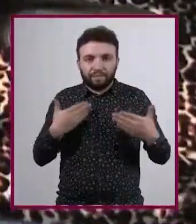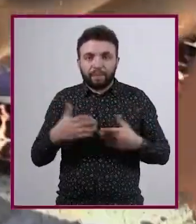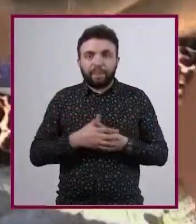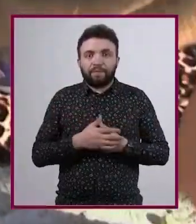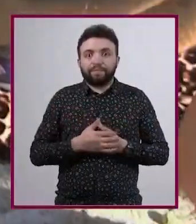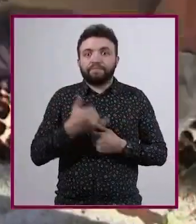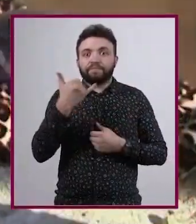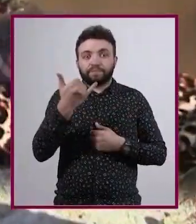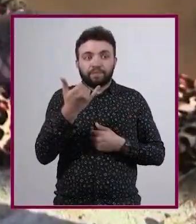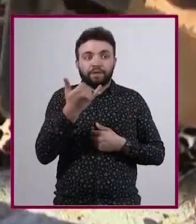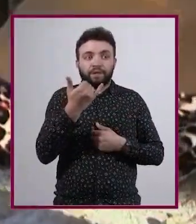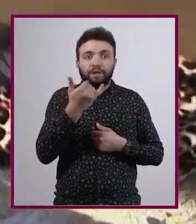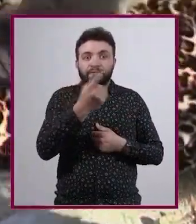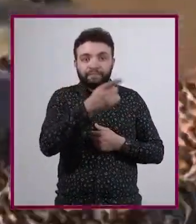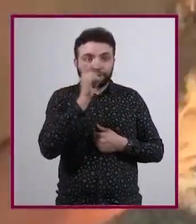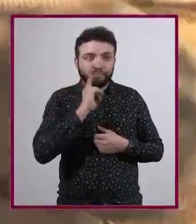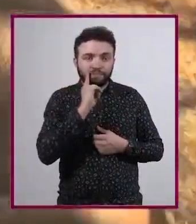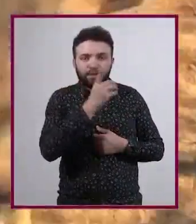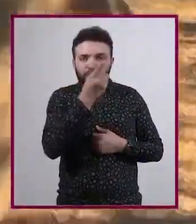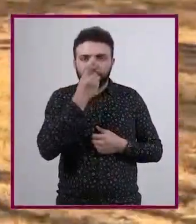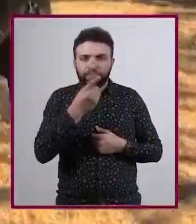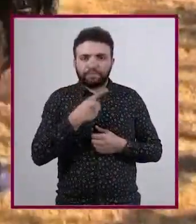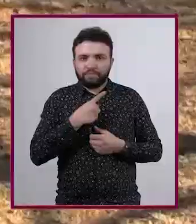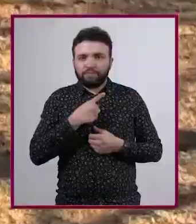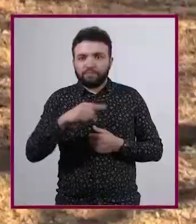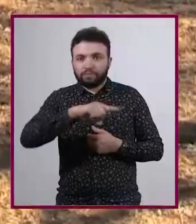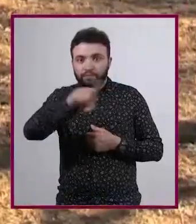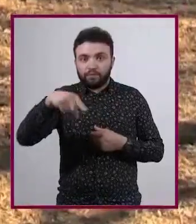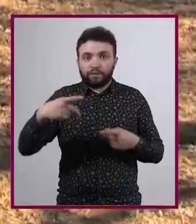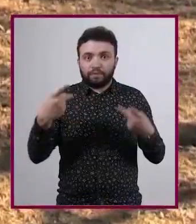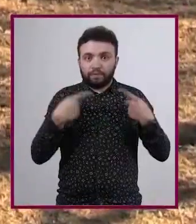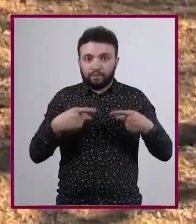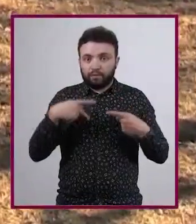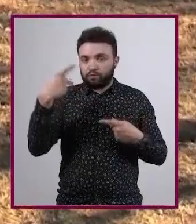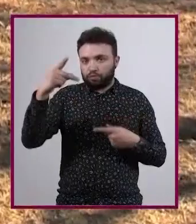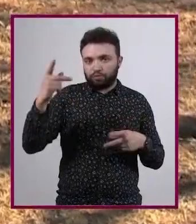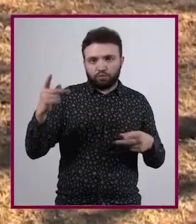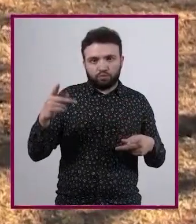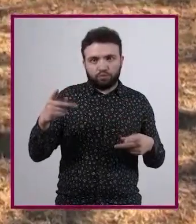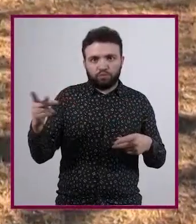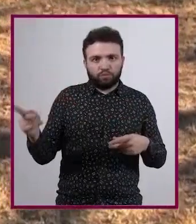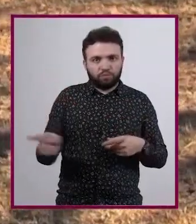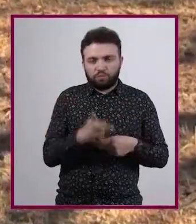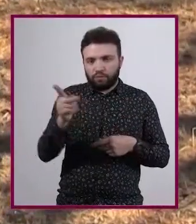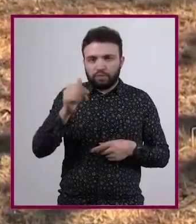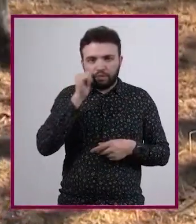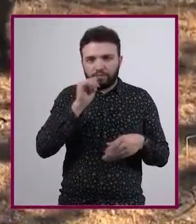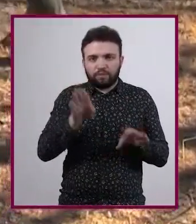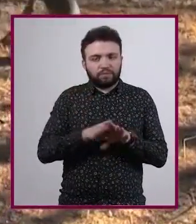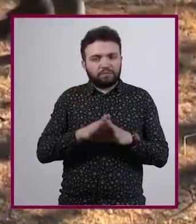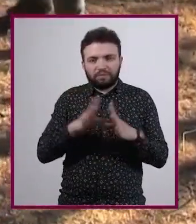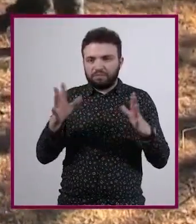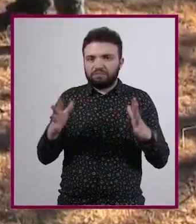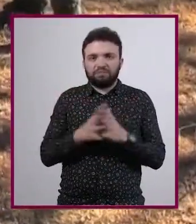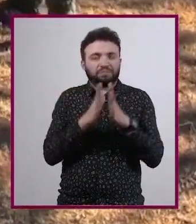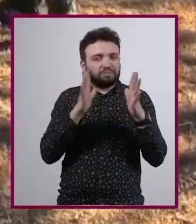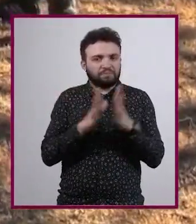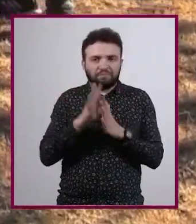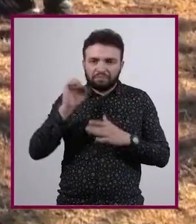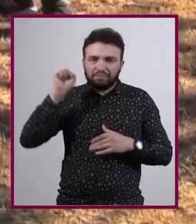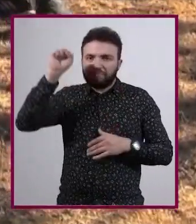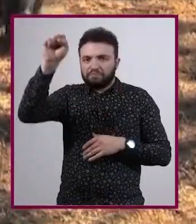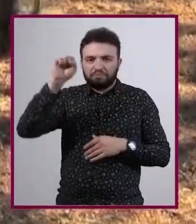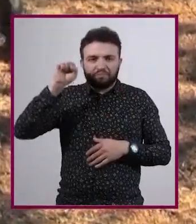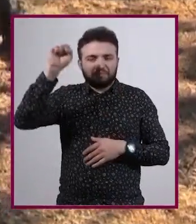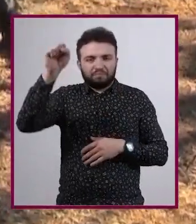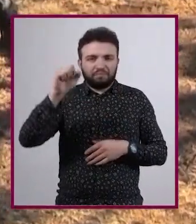Y ella me contó que a la gente en su pueblo, que es muy aguantadora, que resiste los embates y que se repone del daño, le